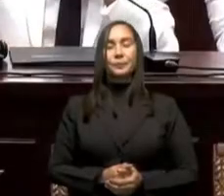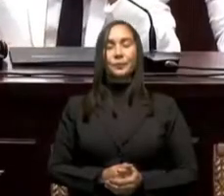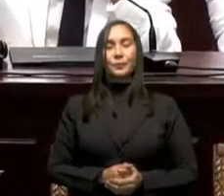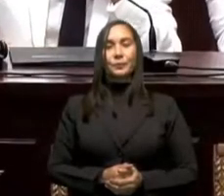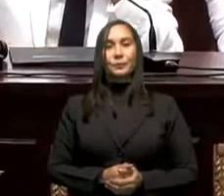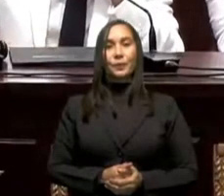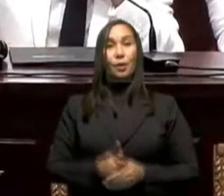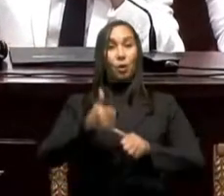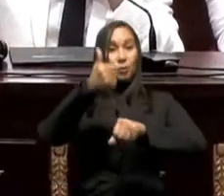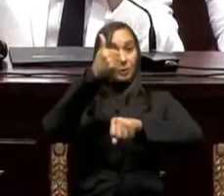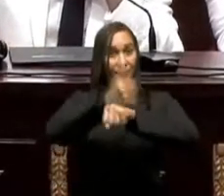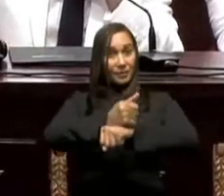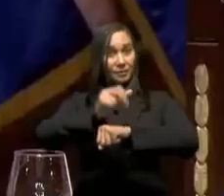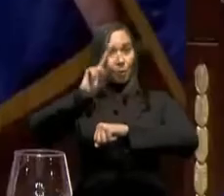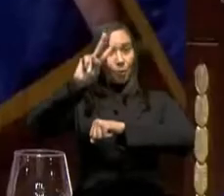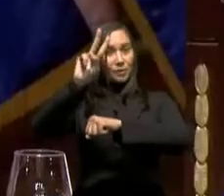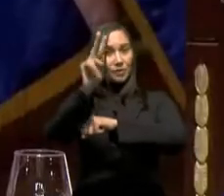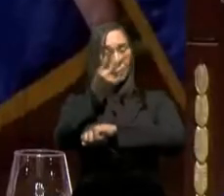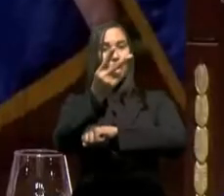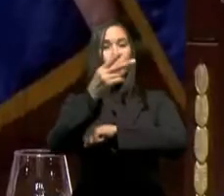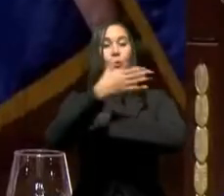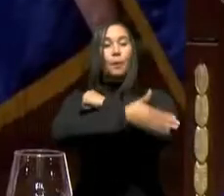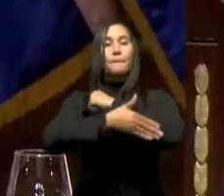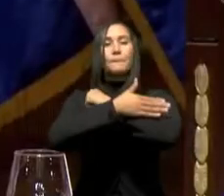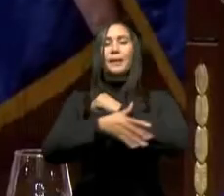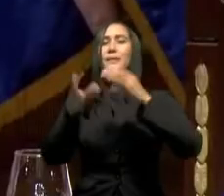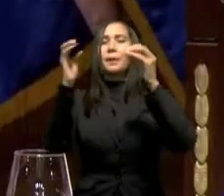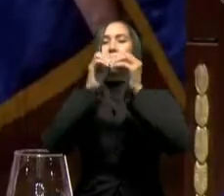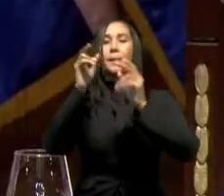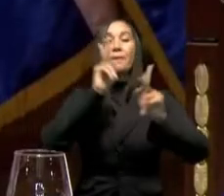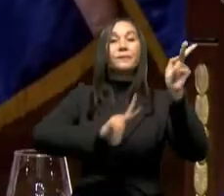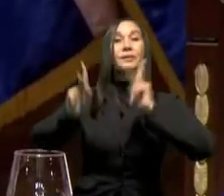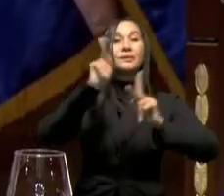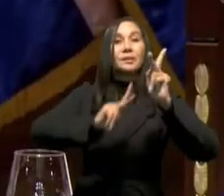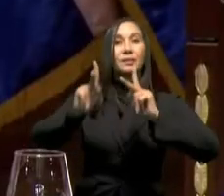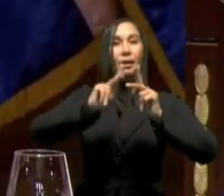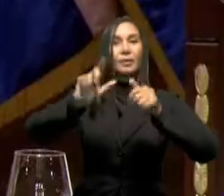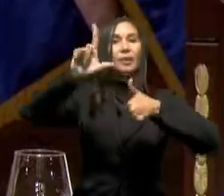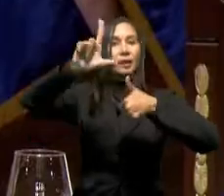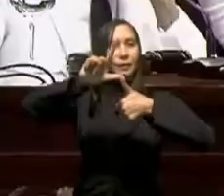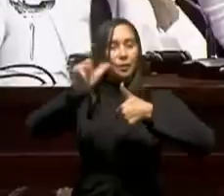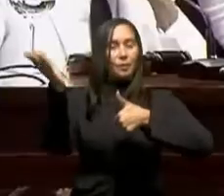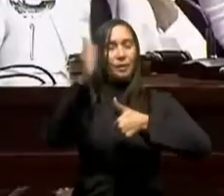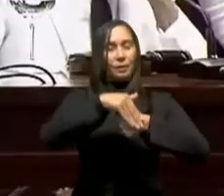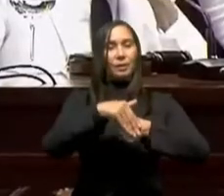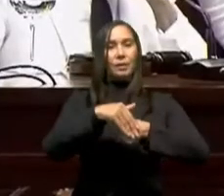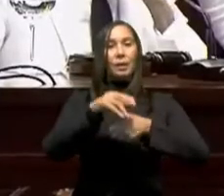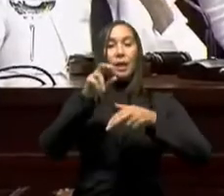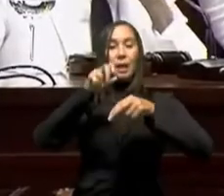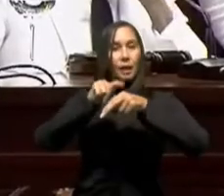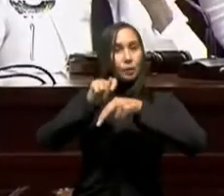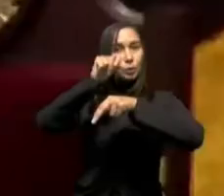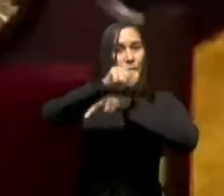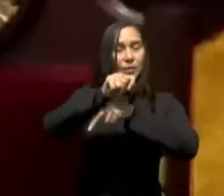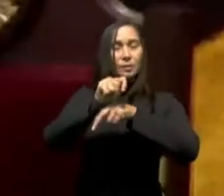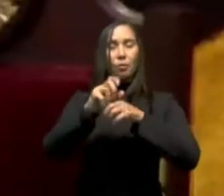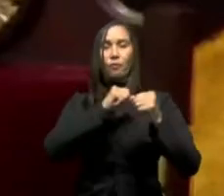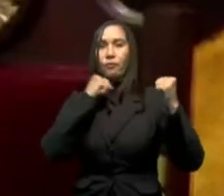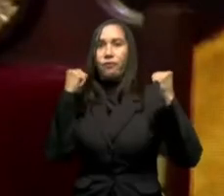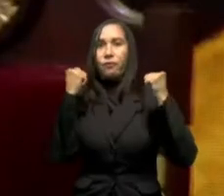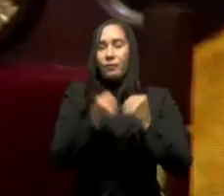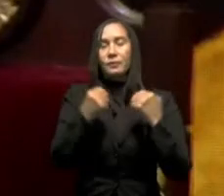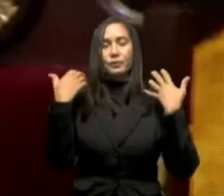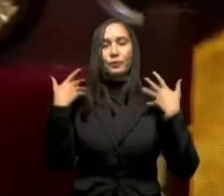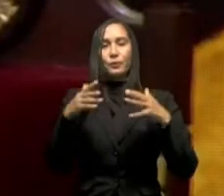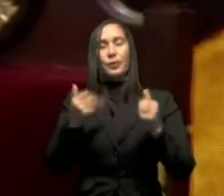consolida como el segundo país más visitado de Latinoamérica. La fortaleza del turismo y otros